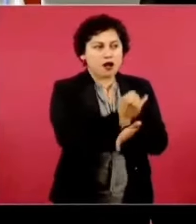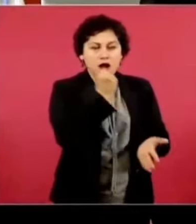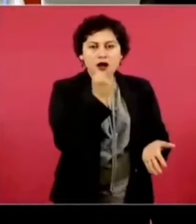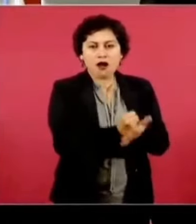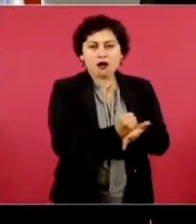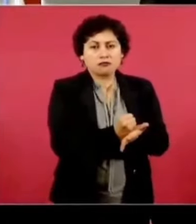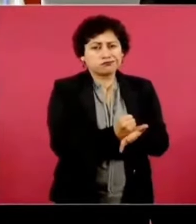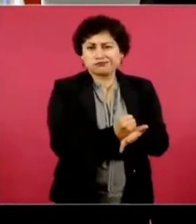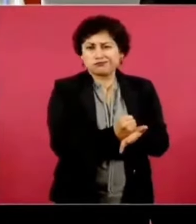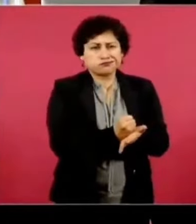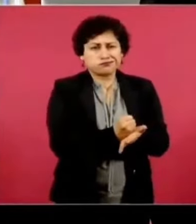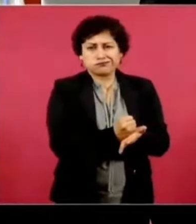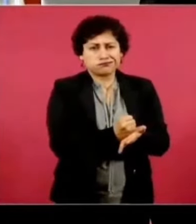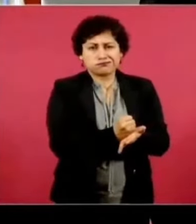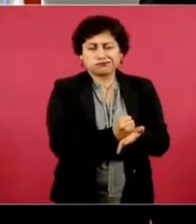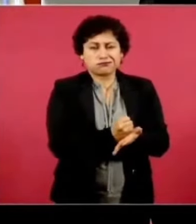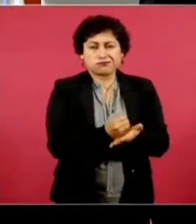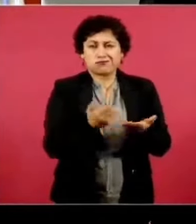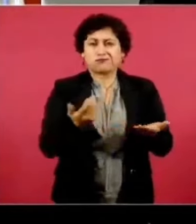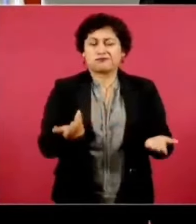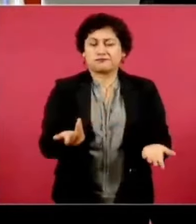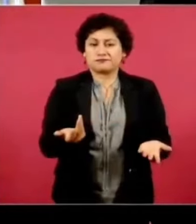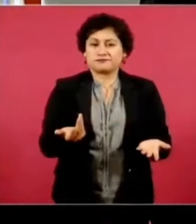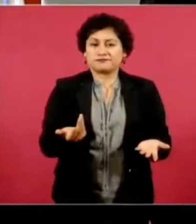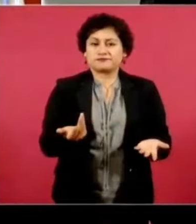parezca esto